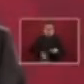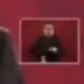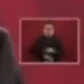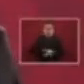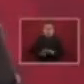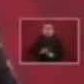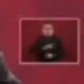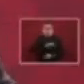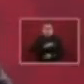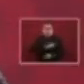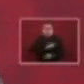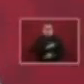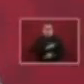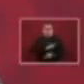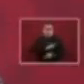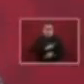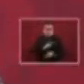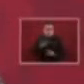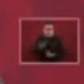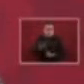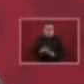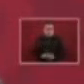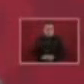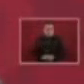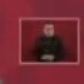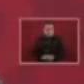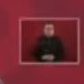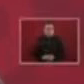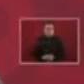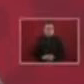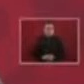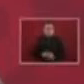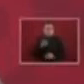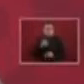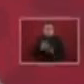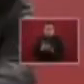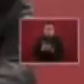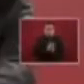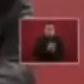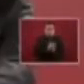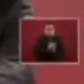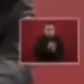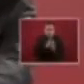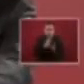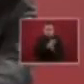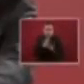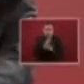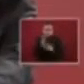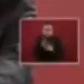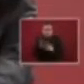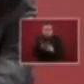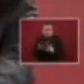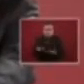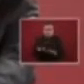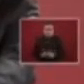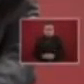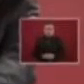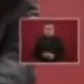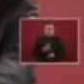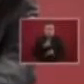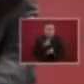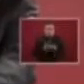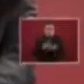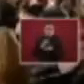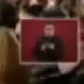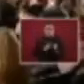Que yo sí quisiera enfatizar. Contrasta por un lado el optimismo respecto a lo que está haciendo el presidente. Hablo de